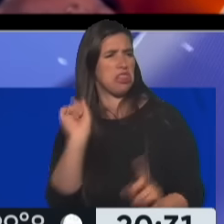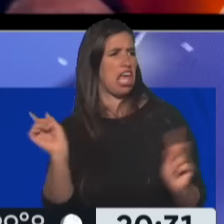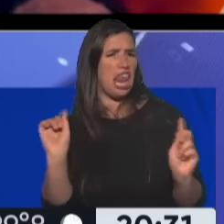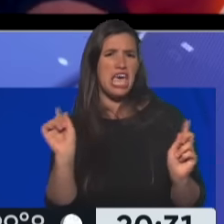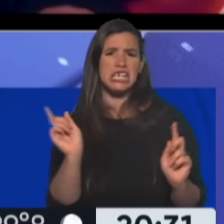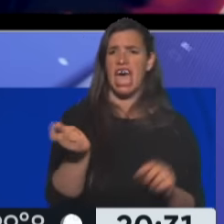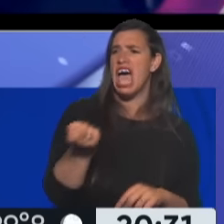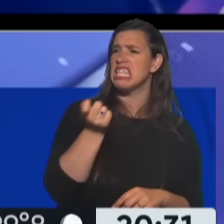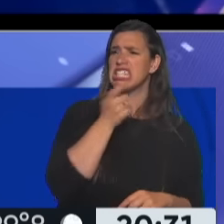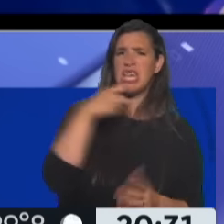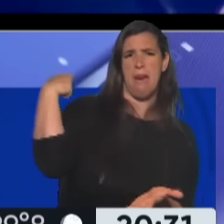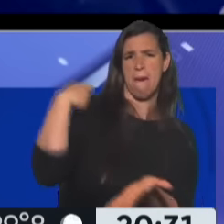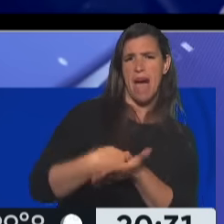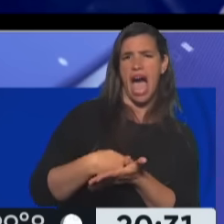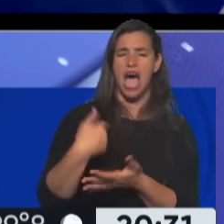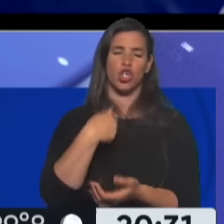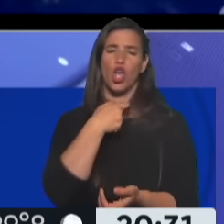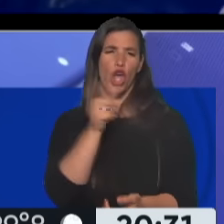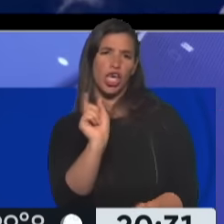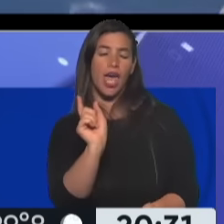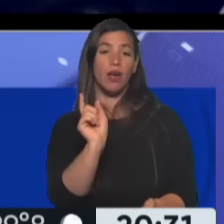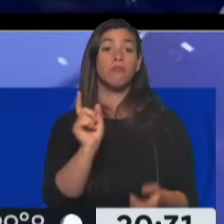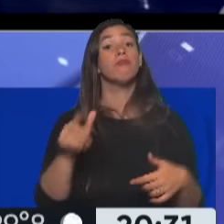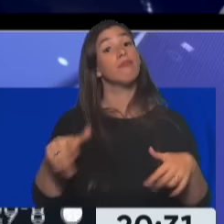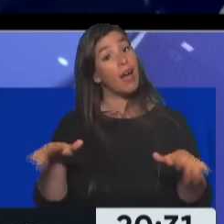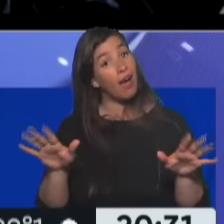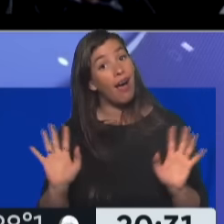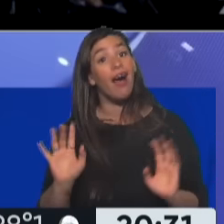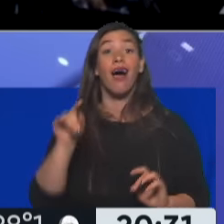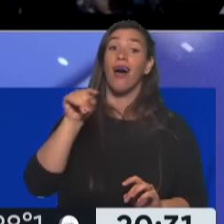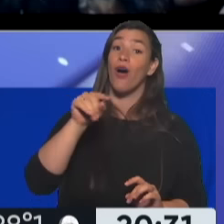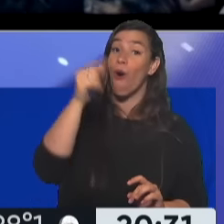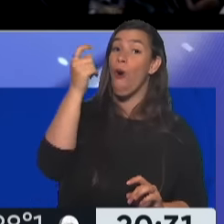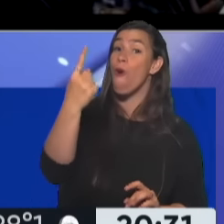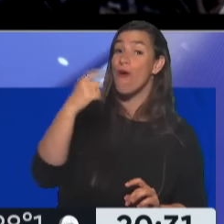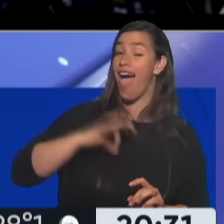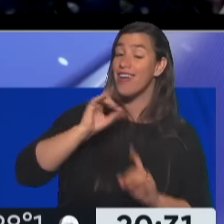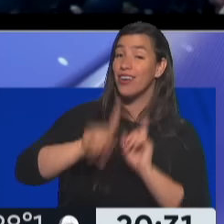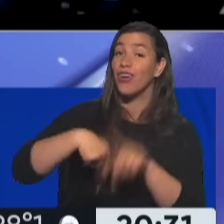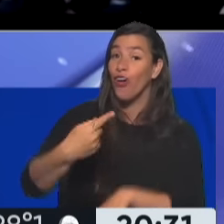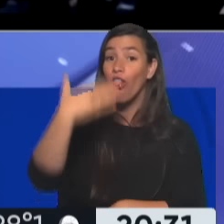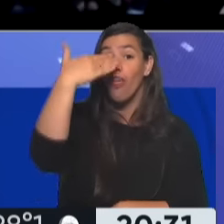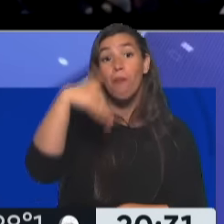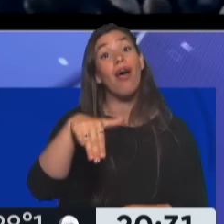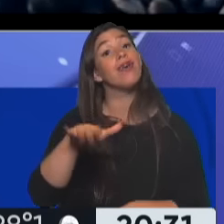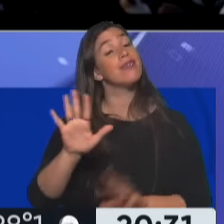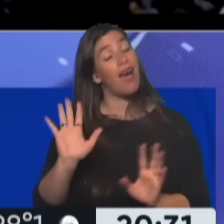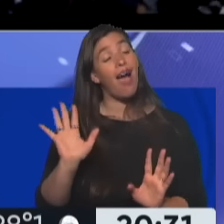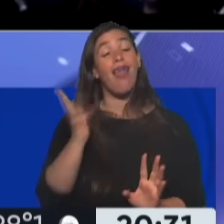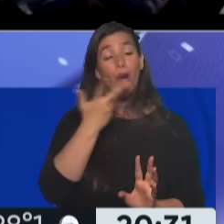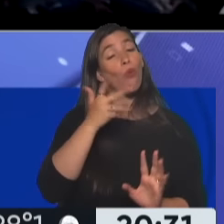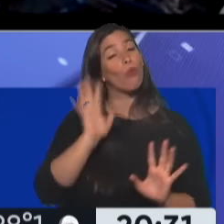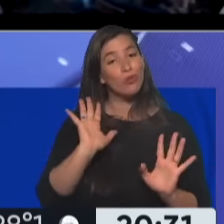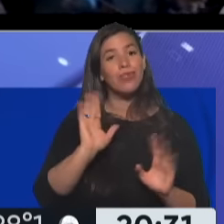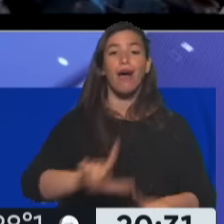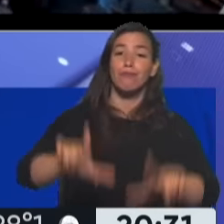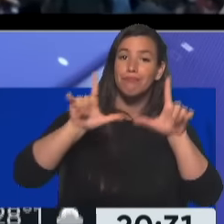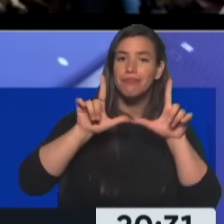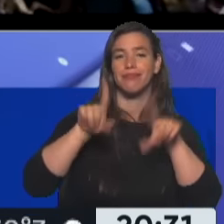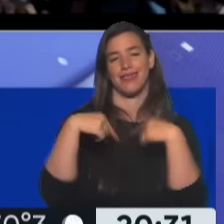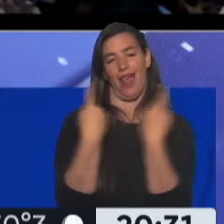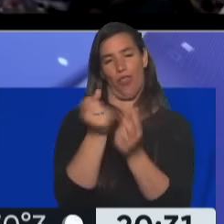dieran 1 millón de dólares no quiero estar. Bueno, un año después parece que cambió, ahora no le afecta tanto y está en el Salón de la Fama. Y